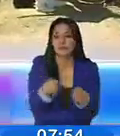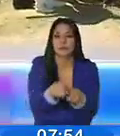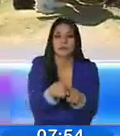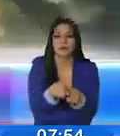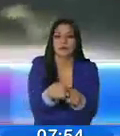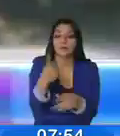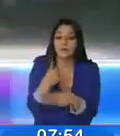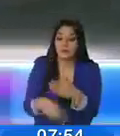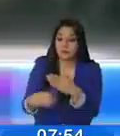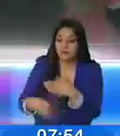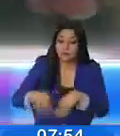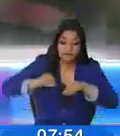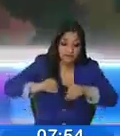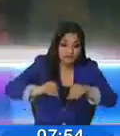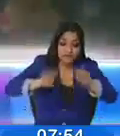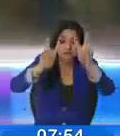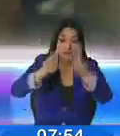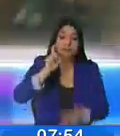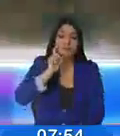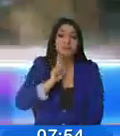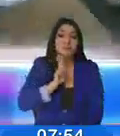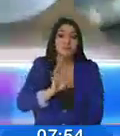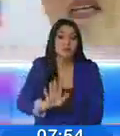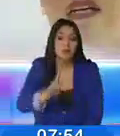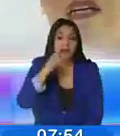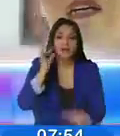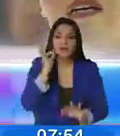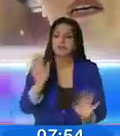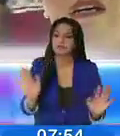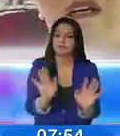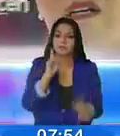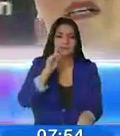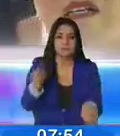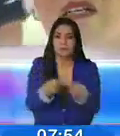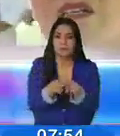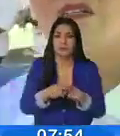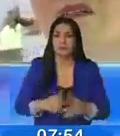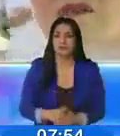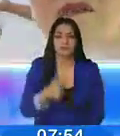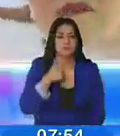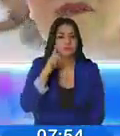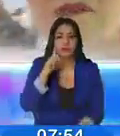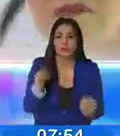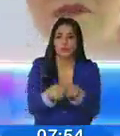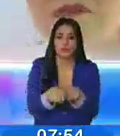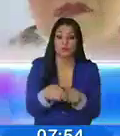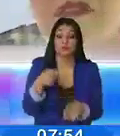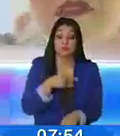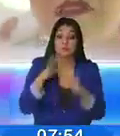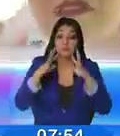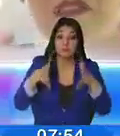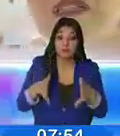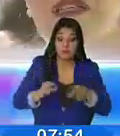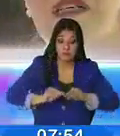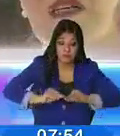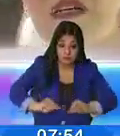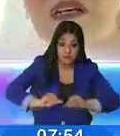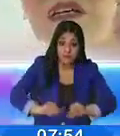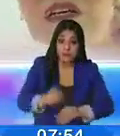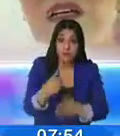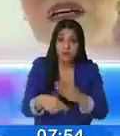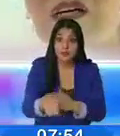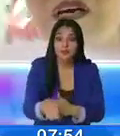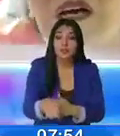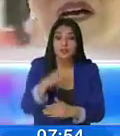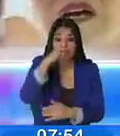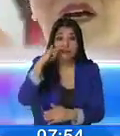hablar con los niños sobre temas de sexualidad o género. Yo no estoy de acuerdo en que nosotros podamos dar la ideología de género, no porque